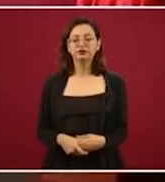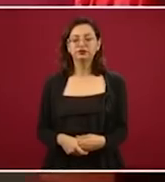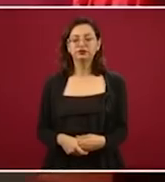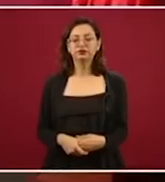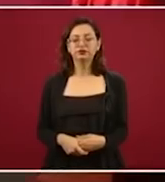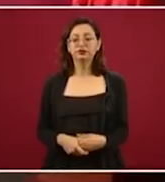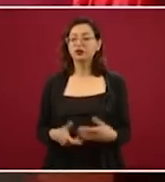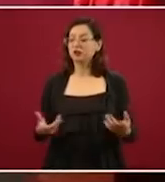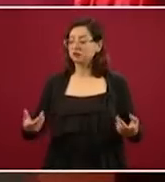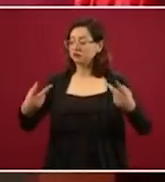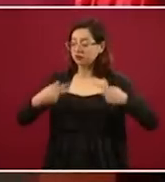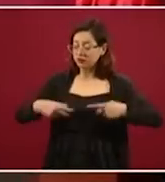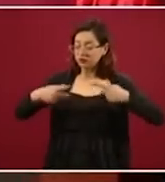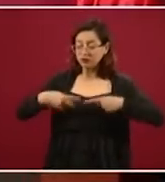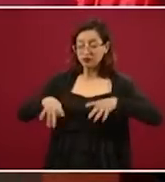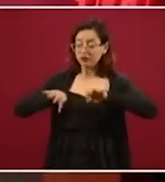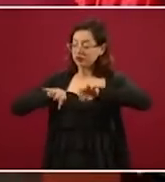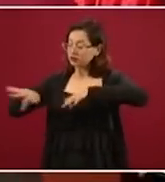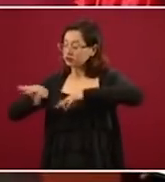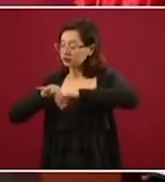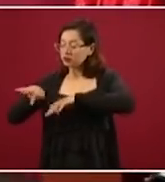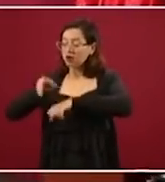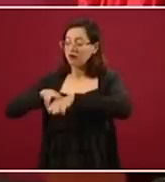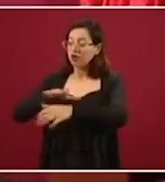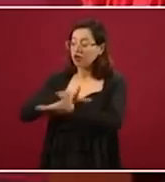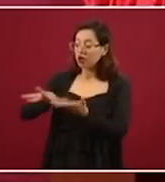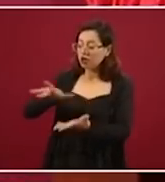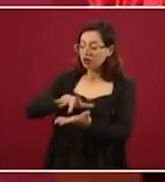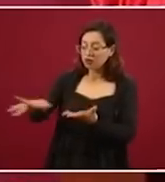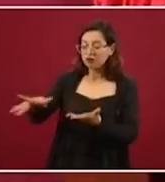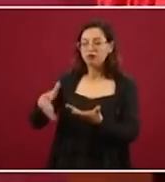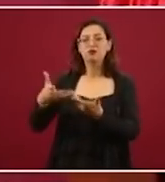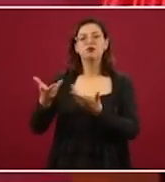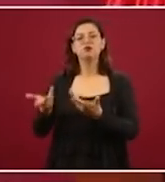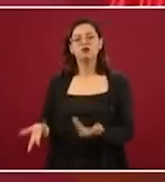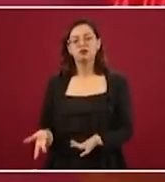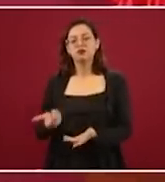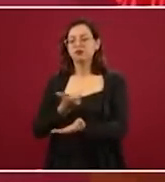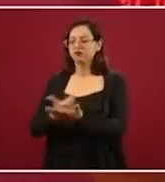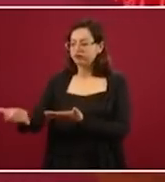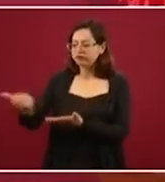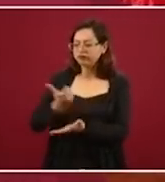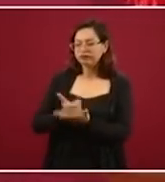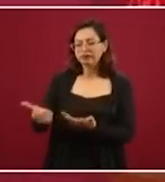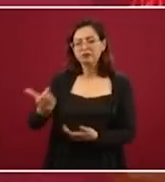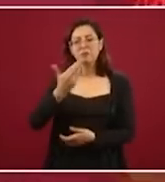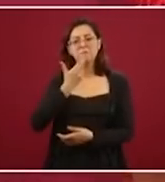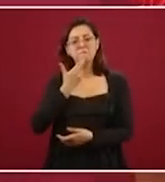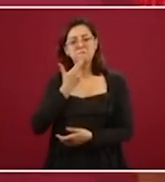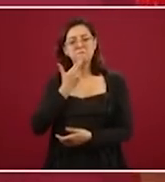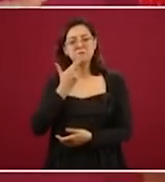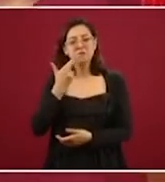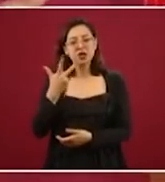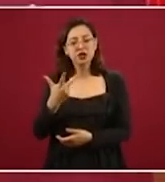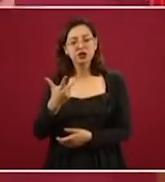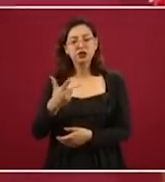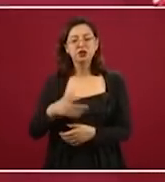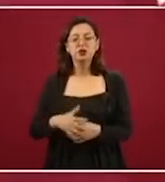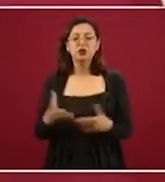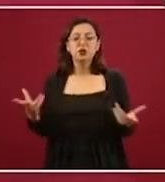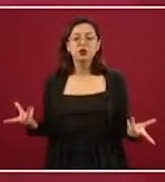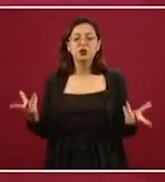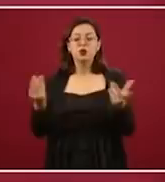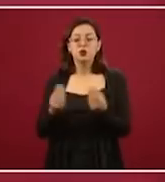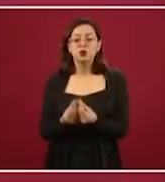a los trabajadores, garantizando mejores salarios, esto en